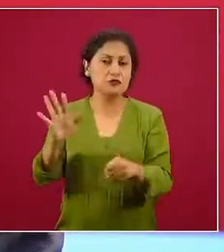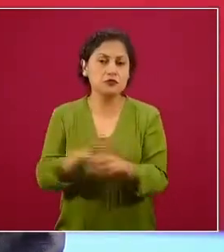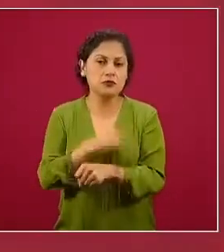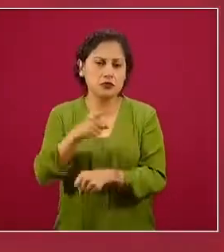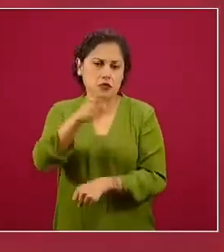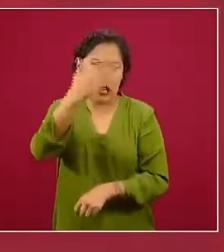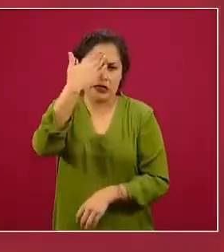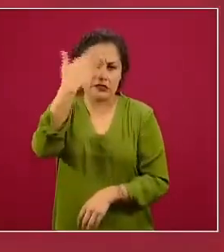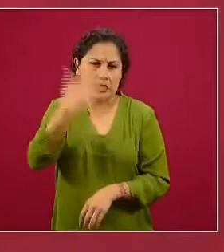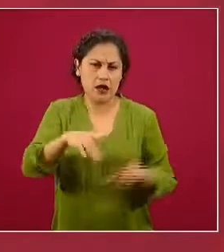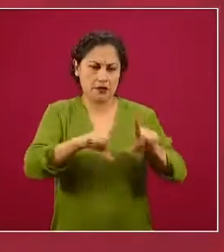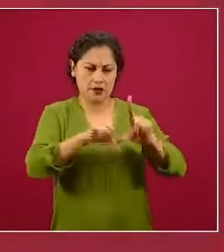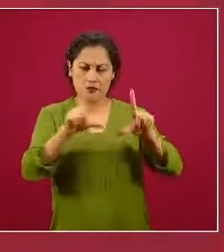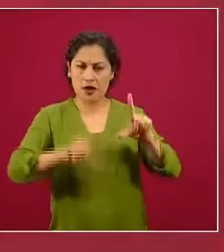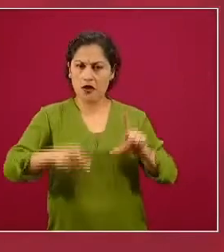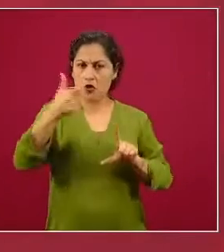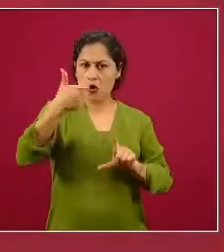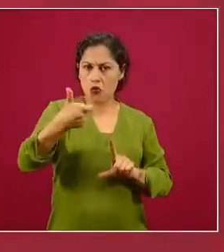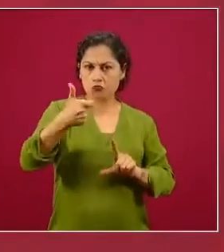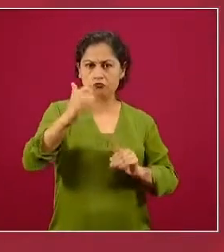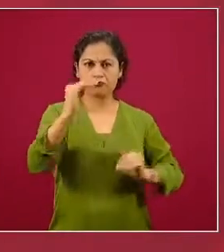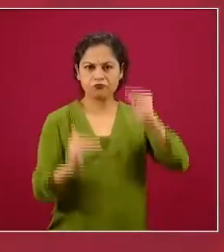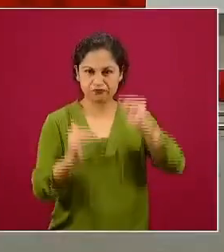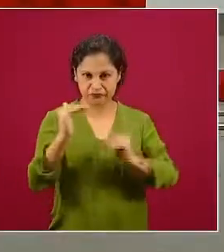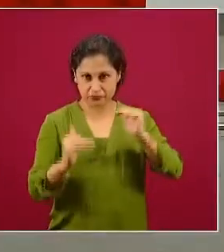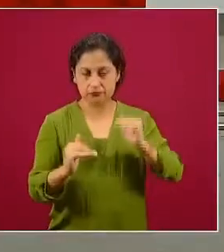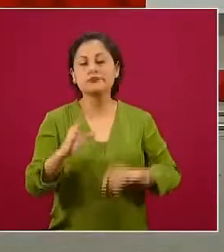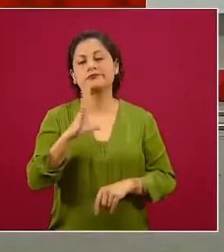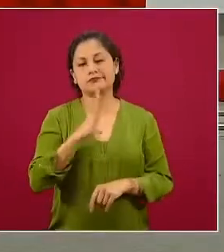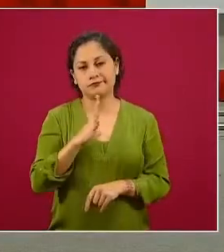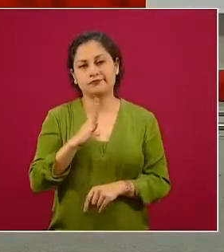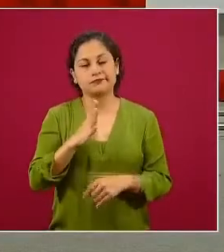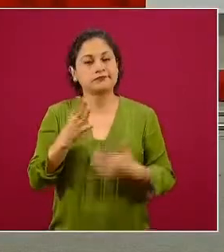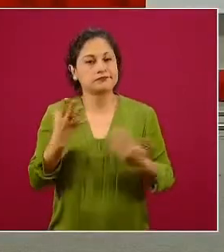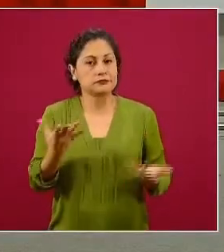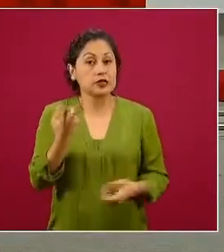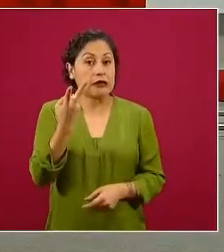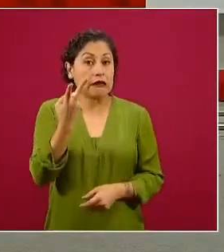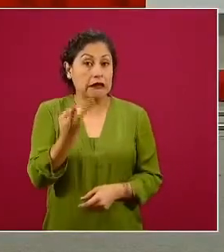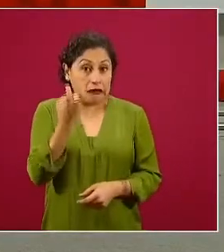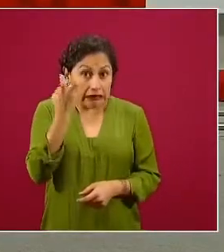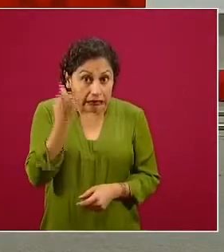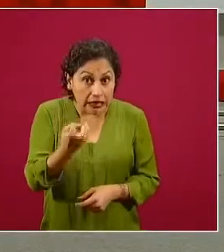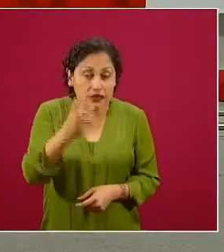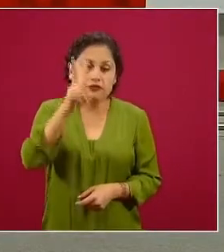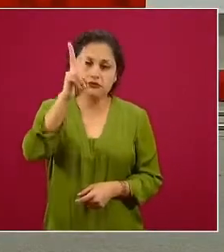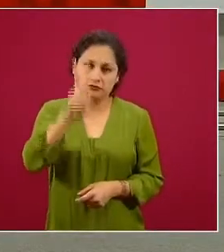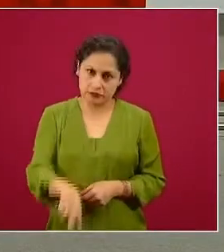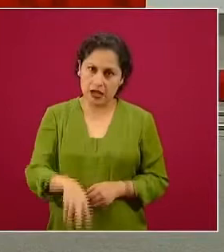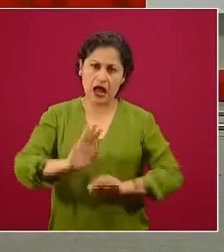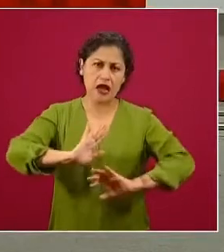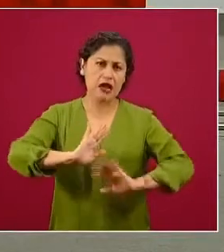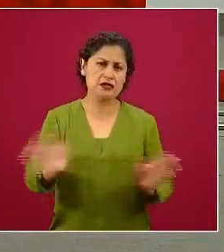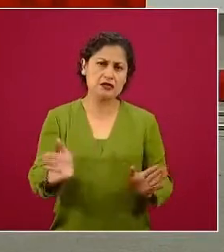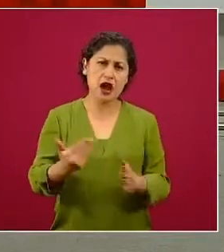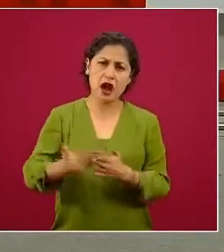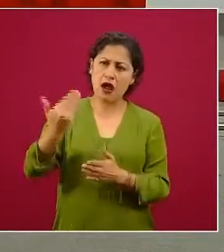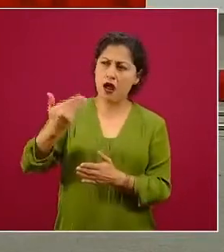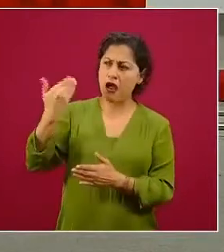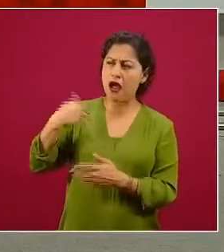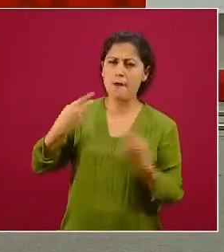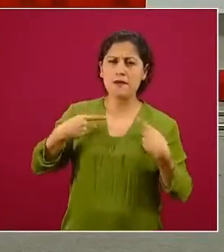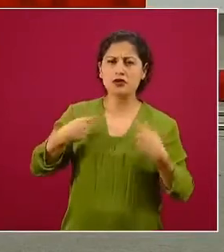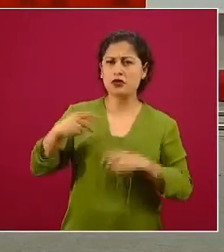distribuida. Y esta es una realidad, está documentada por personas especialistas en el campo,